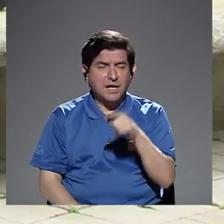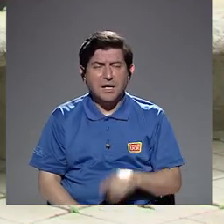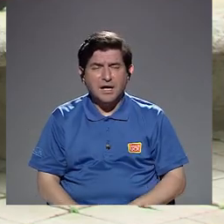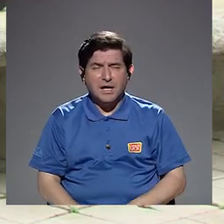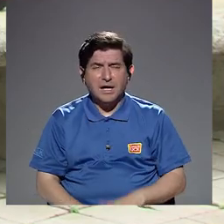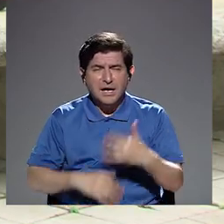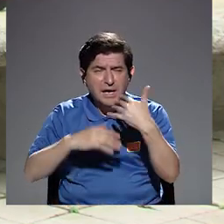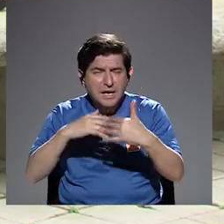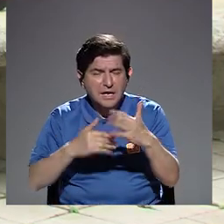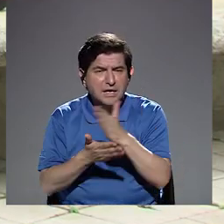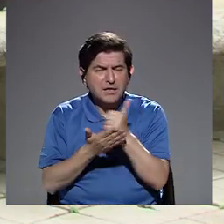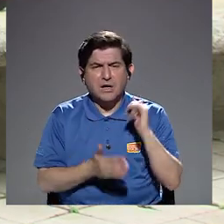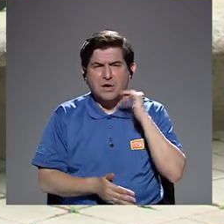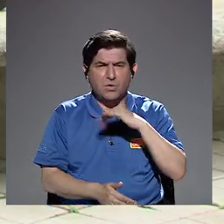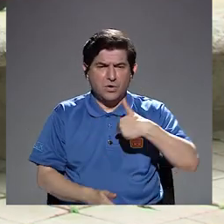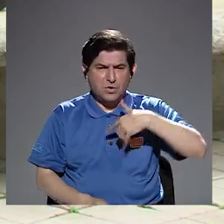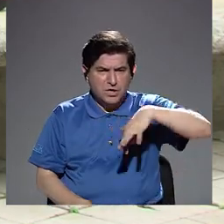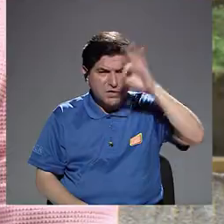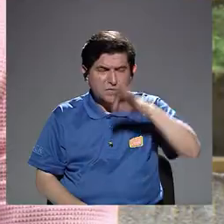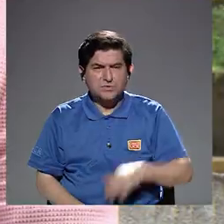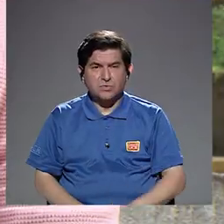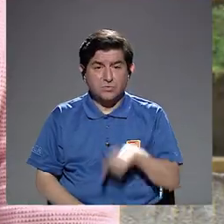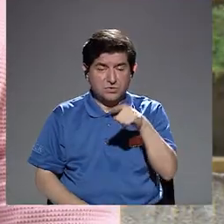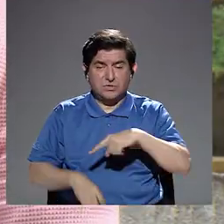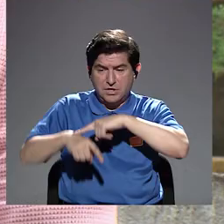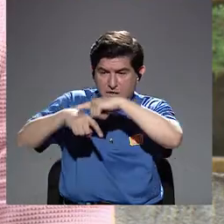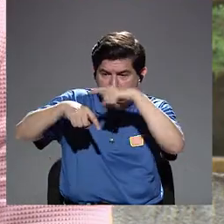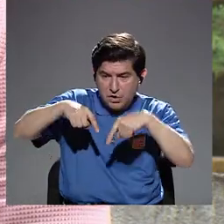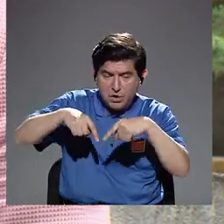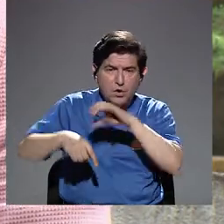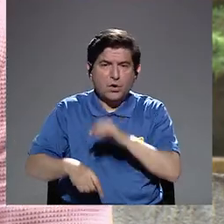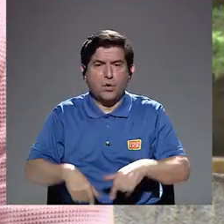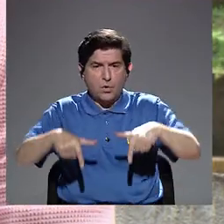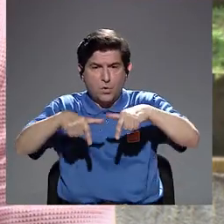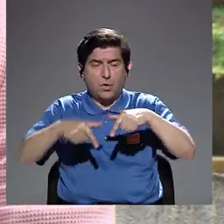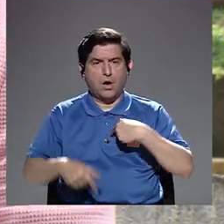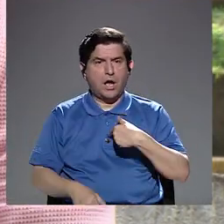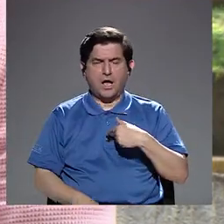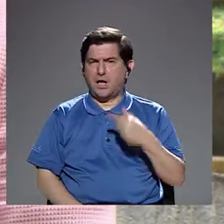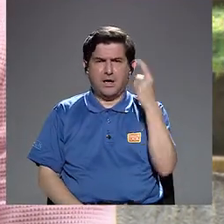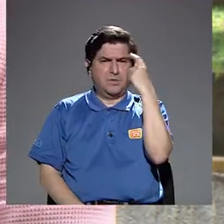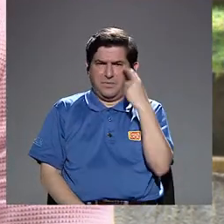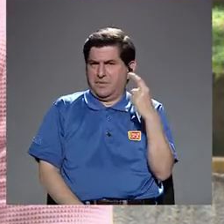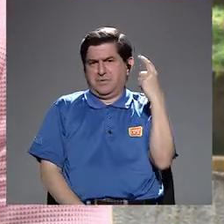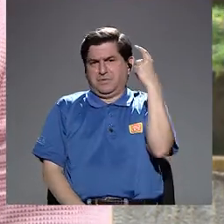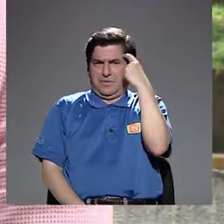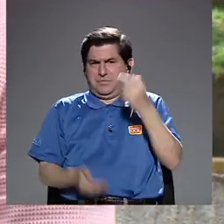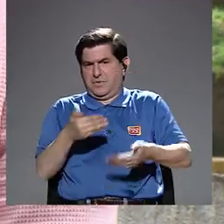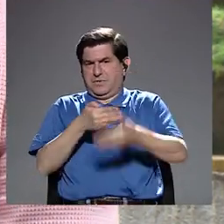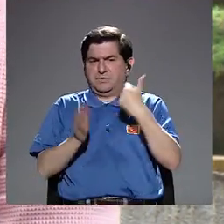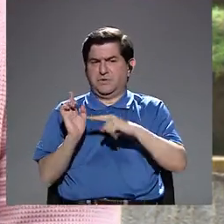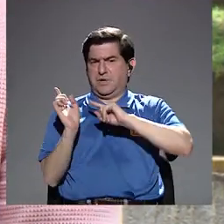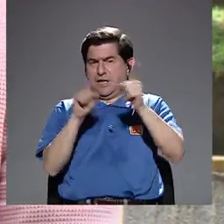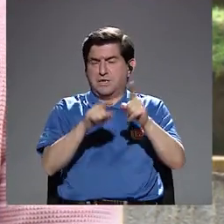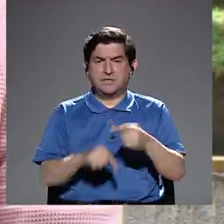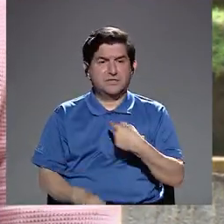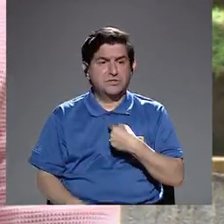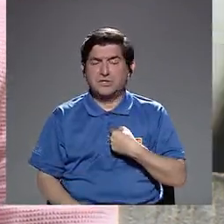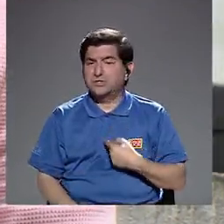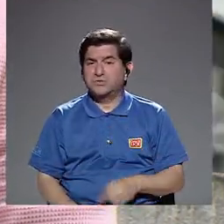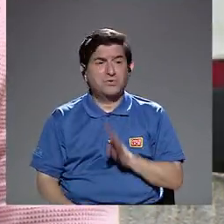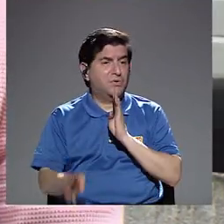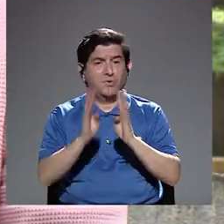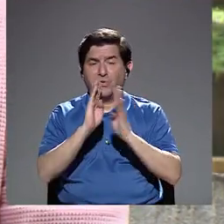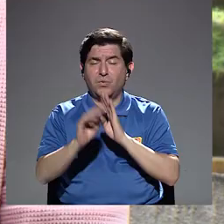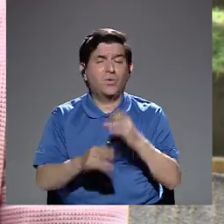algo extraño que de pronto encontré en la zona genital, lo pienso hasta 3 veces para ir a consultar. Y cuando voy ni siquiera me atrevo